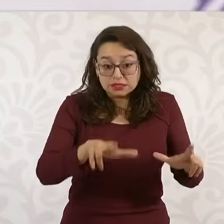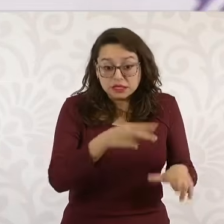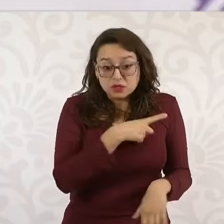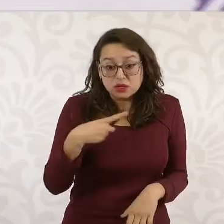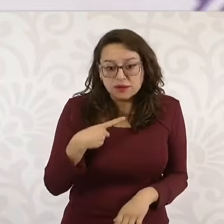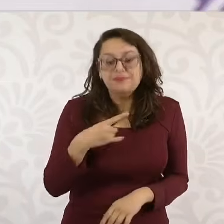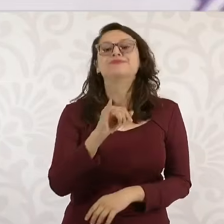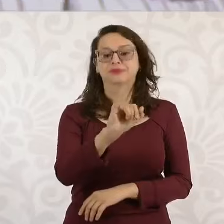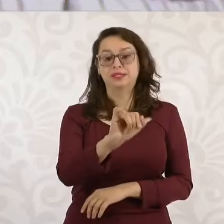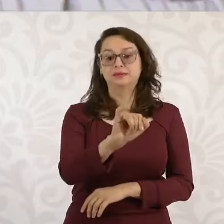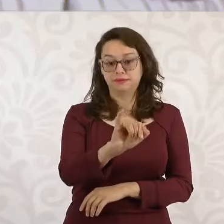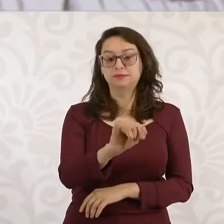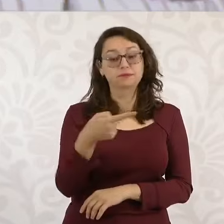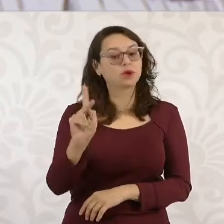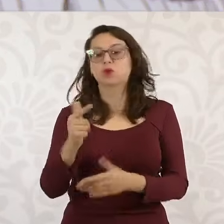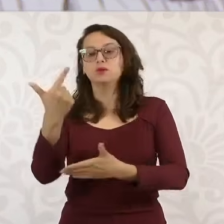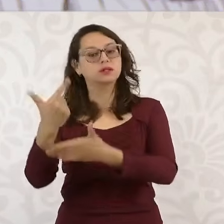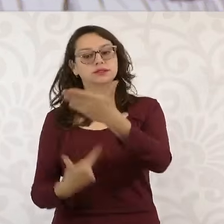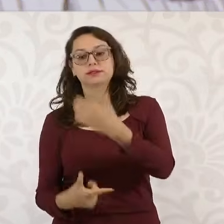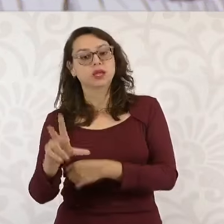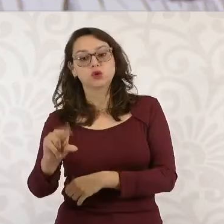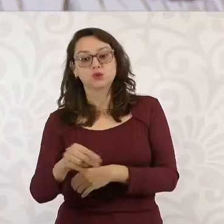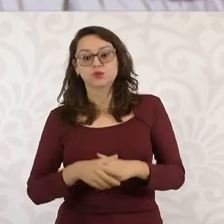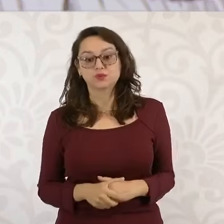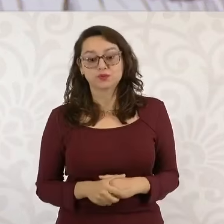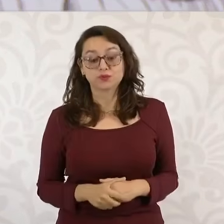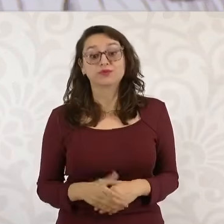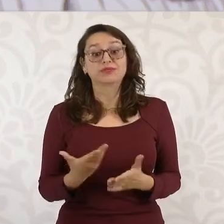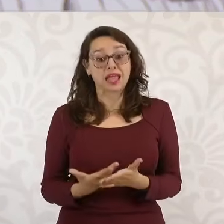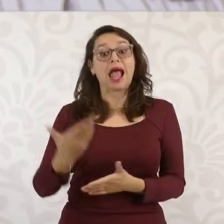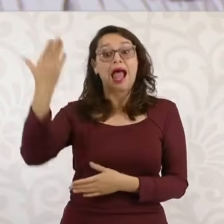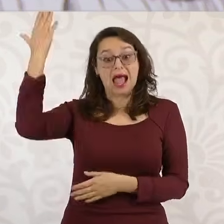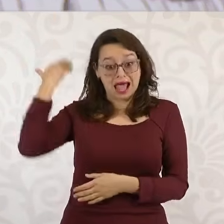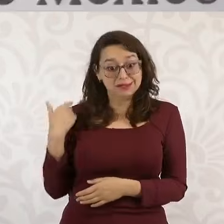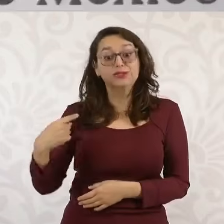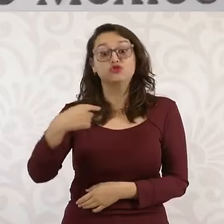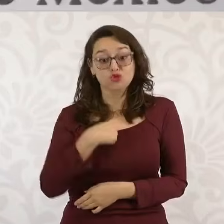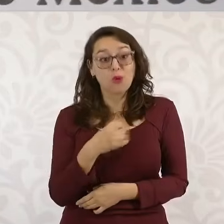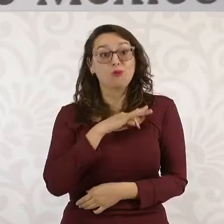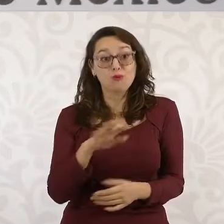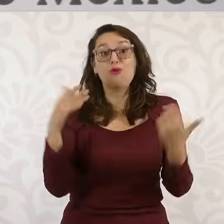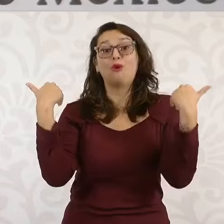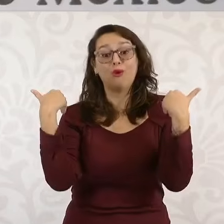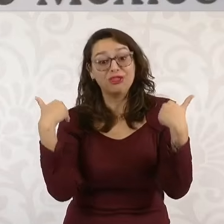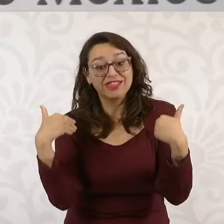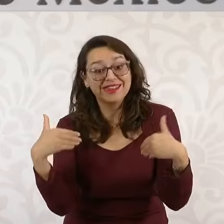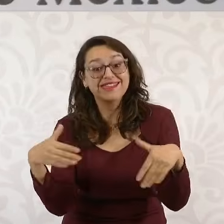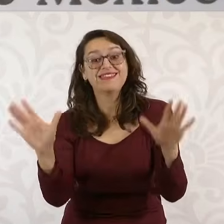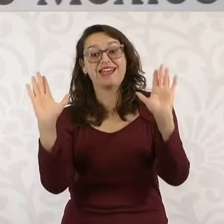acuerdo. Tanto que tuve oportunidad de ser diputada plurinominal y senadora